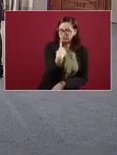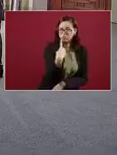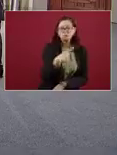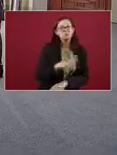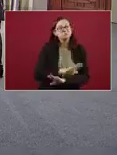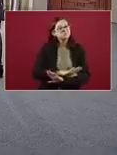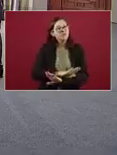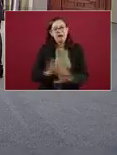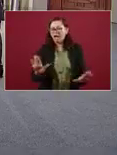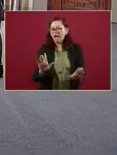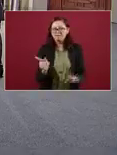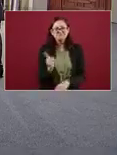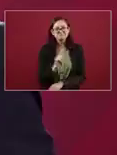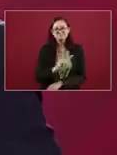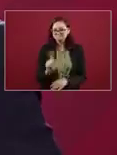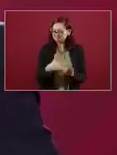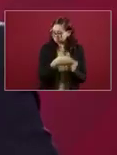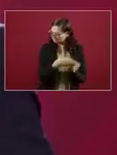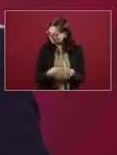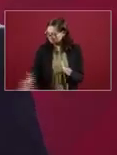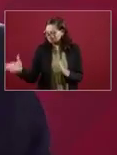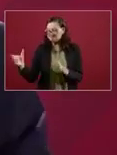Esto es